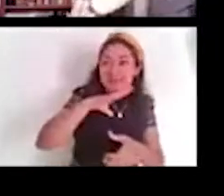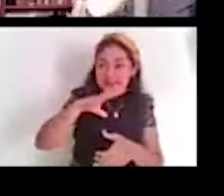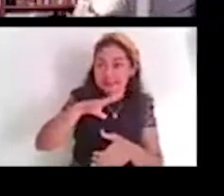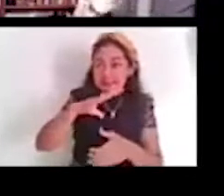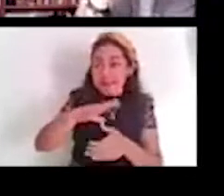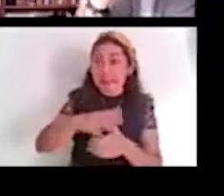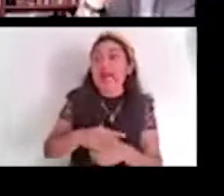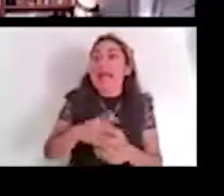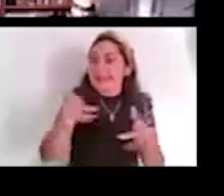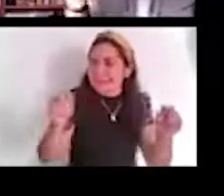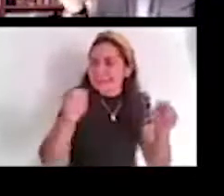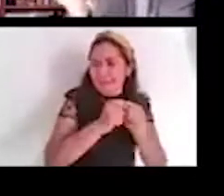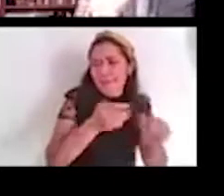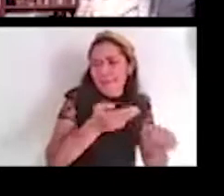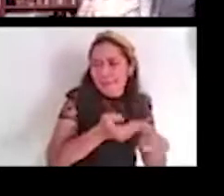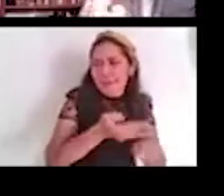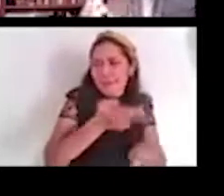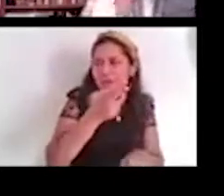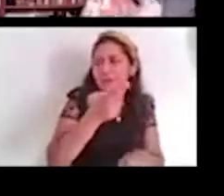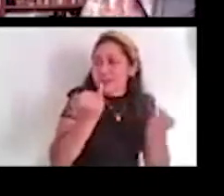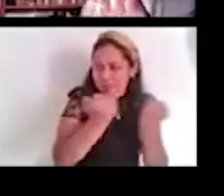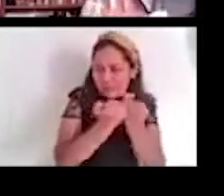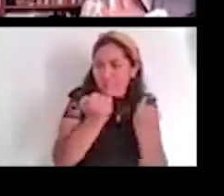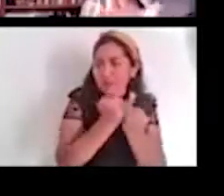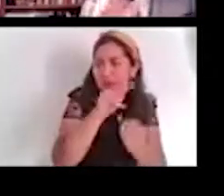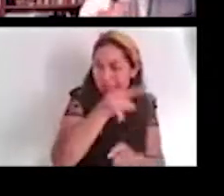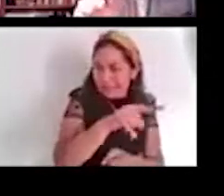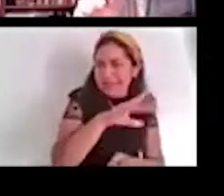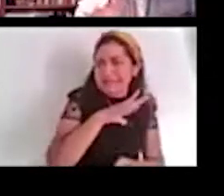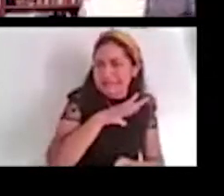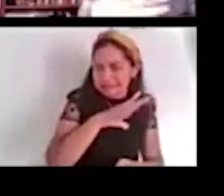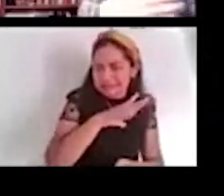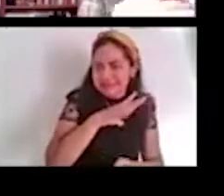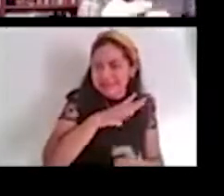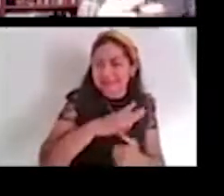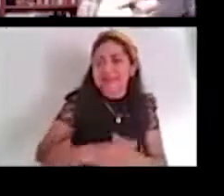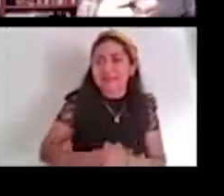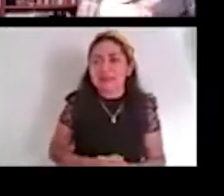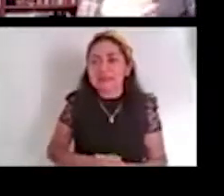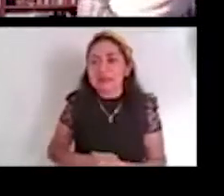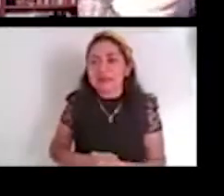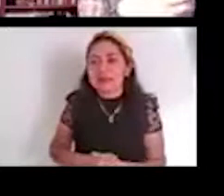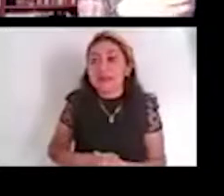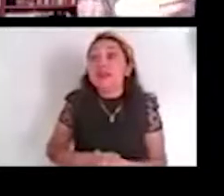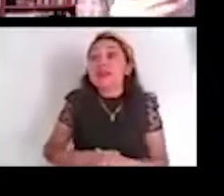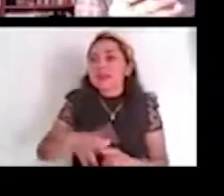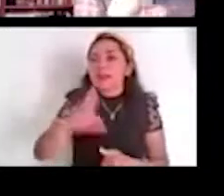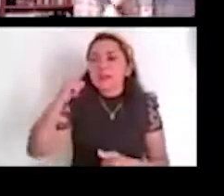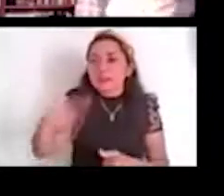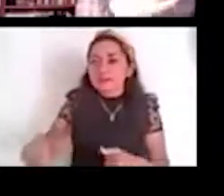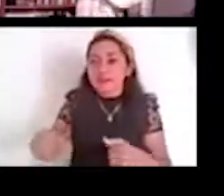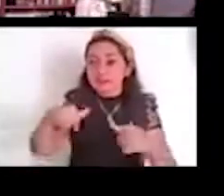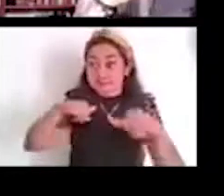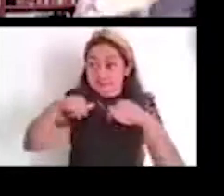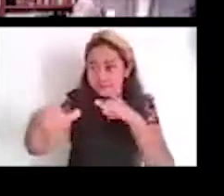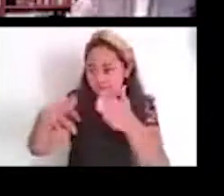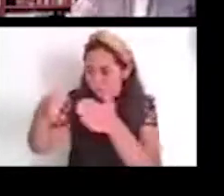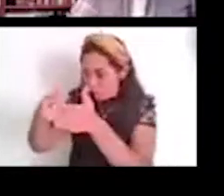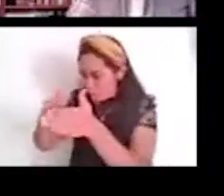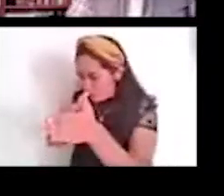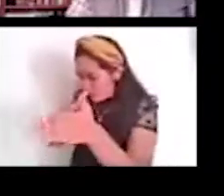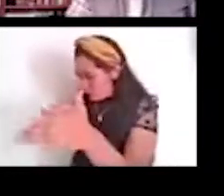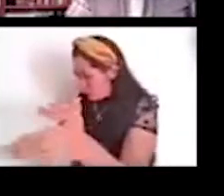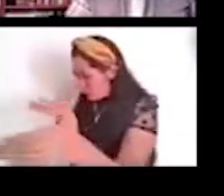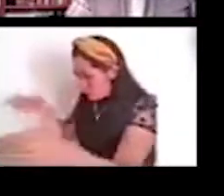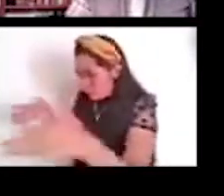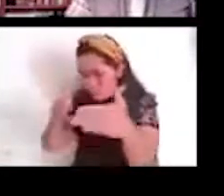Es decir, es un sistema por el cual se gana territorio y se solidifica y consolida la